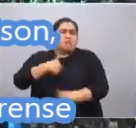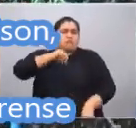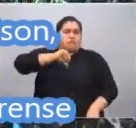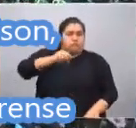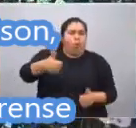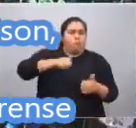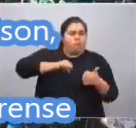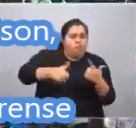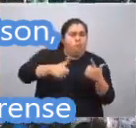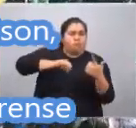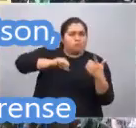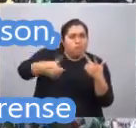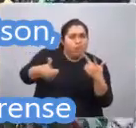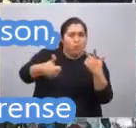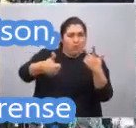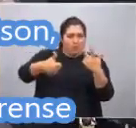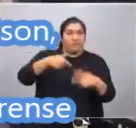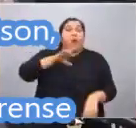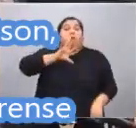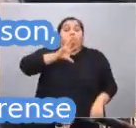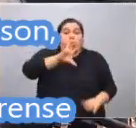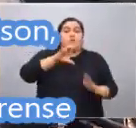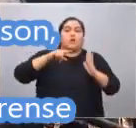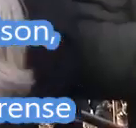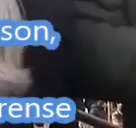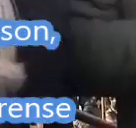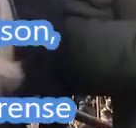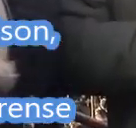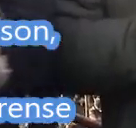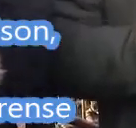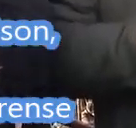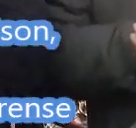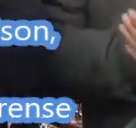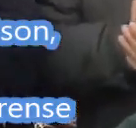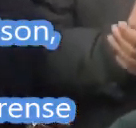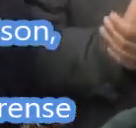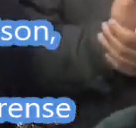la provincia de Buenos Aires.